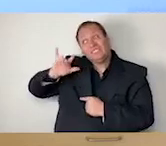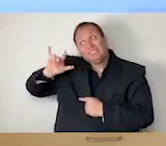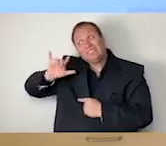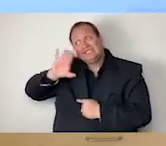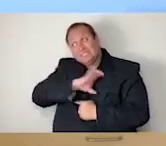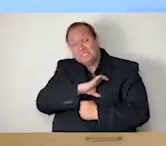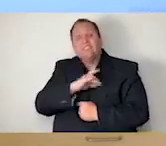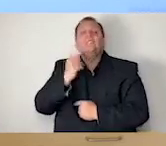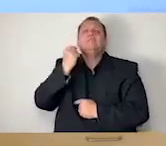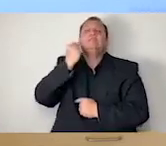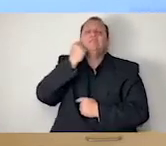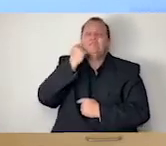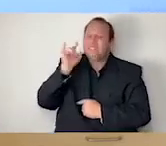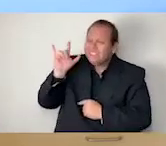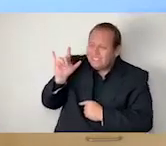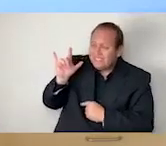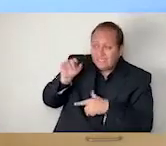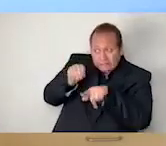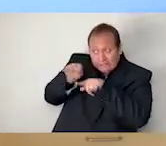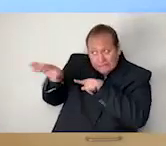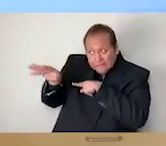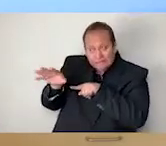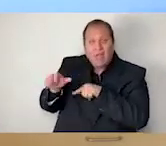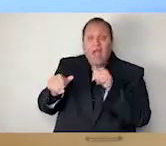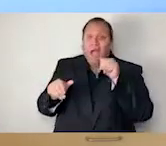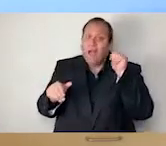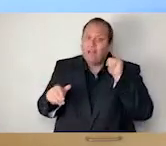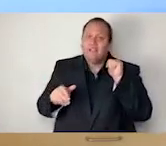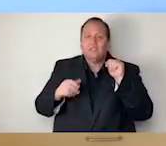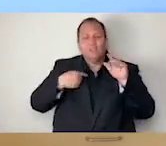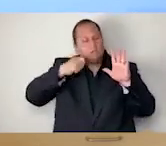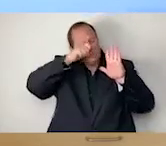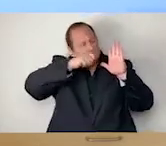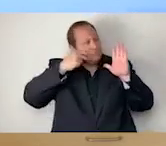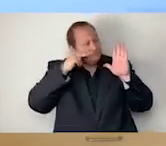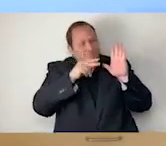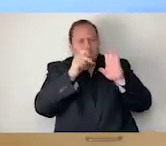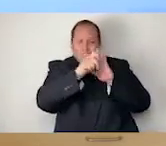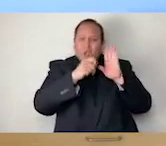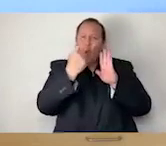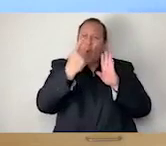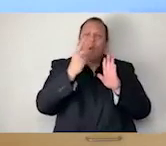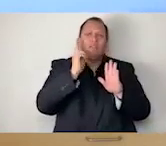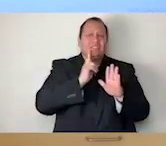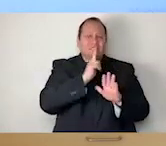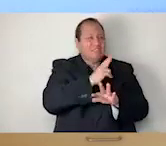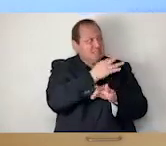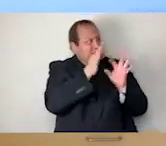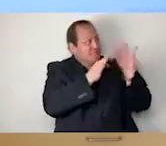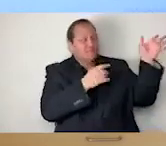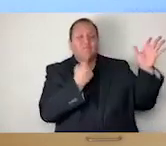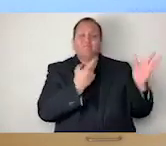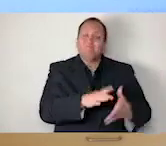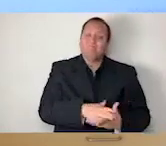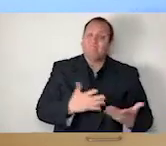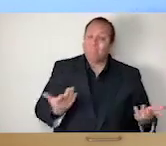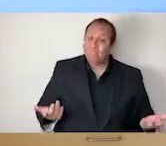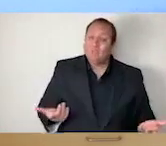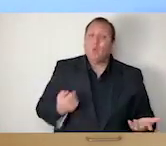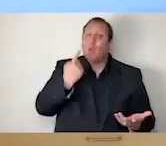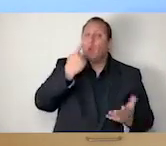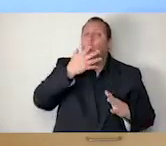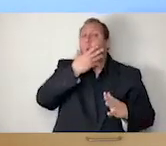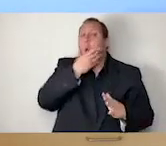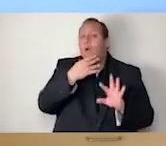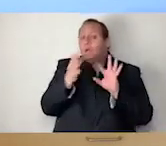decirles lo quiero mucho verdad porque te quiero mucho no te quiero contaminar ayer veía un reportaje precisamente en las cadenas más grandes y